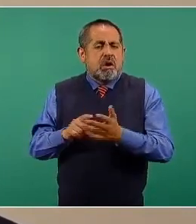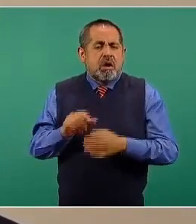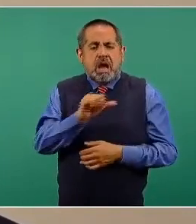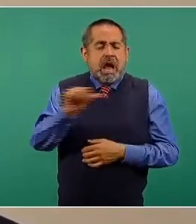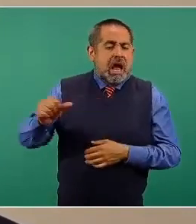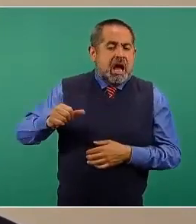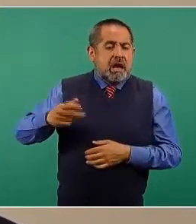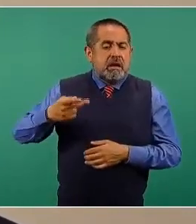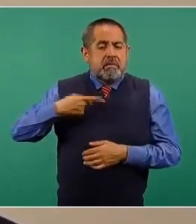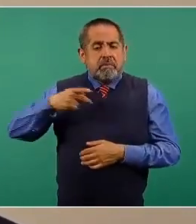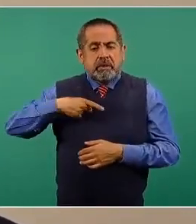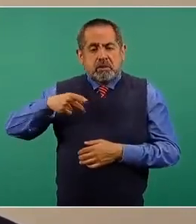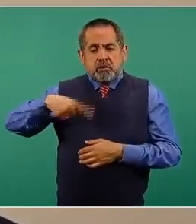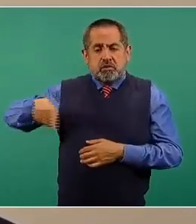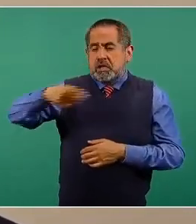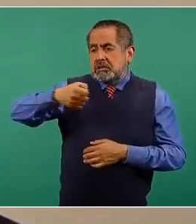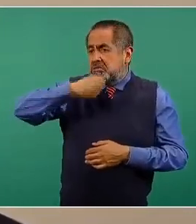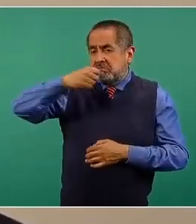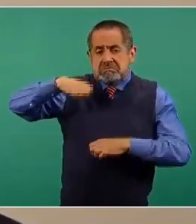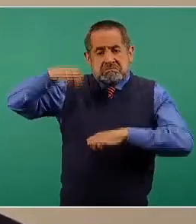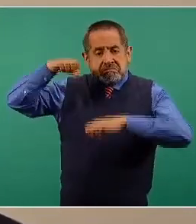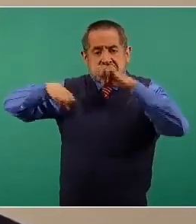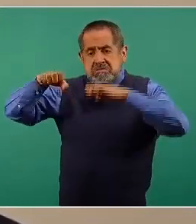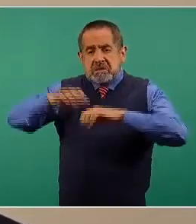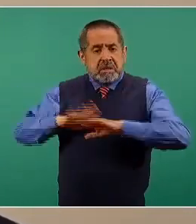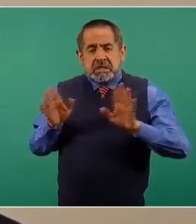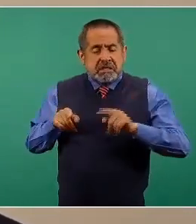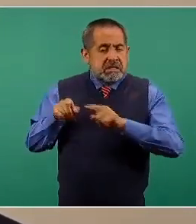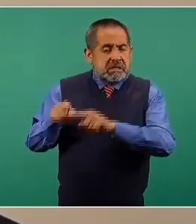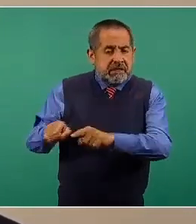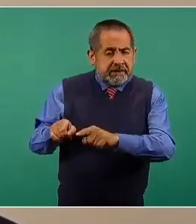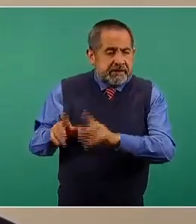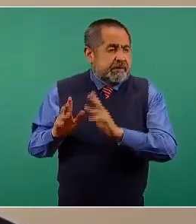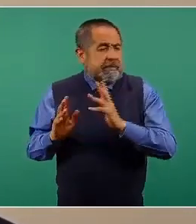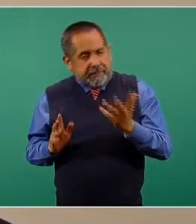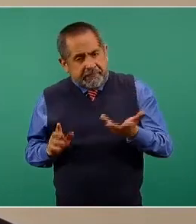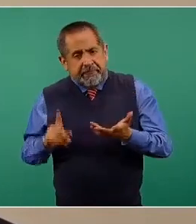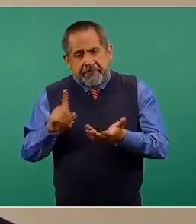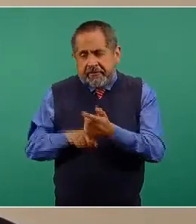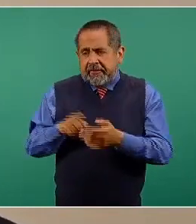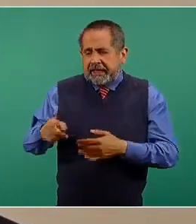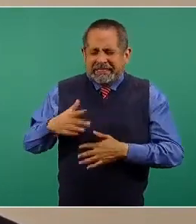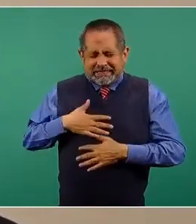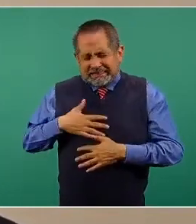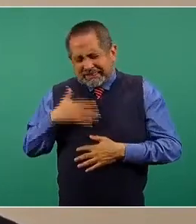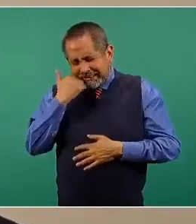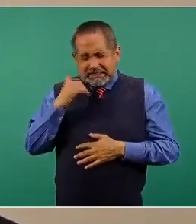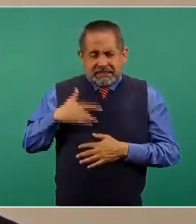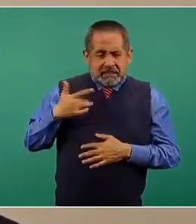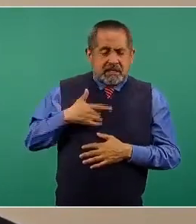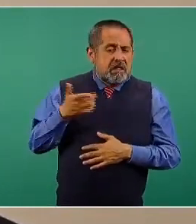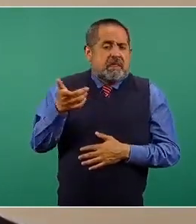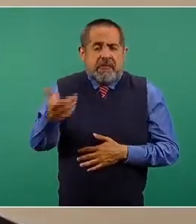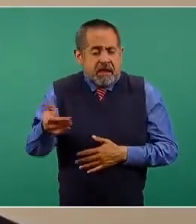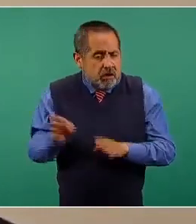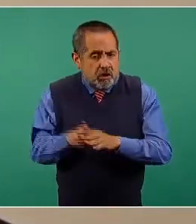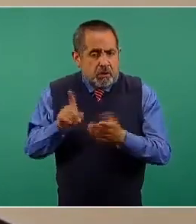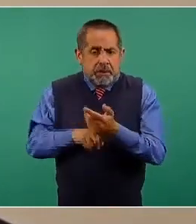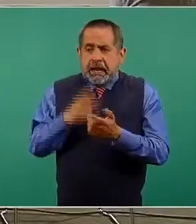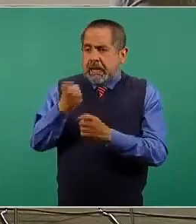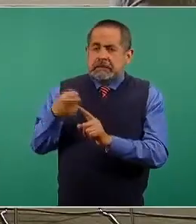a población adulta mayor, en donde sabemos que obviamente la respuesta inmunológica, y esa es una de